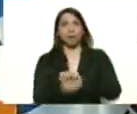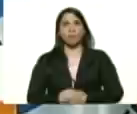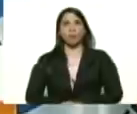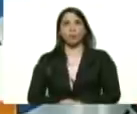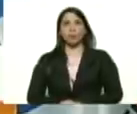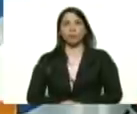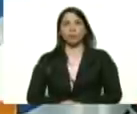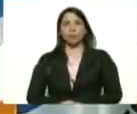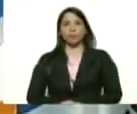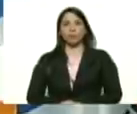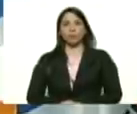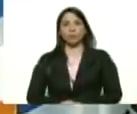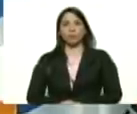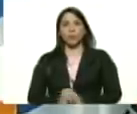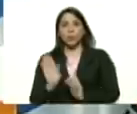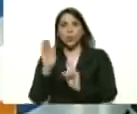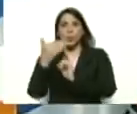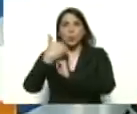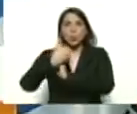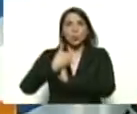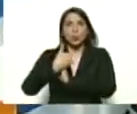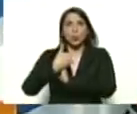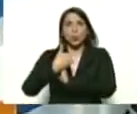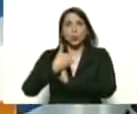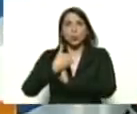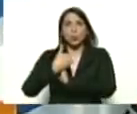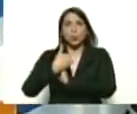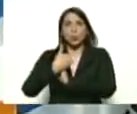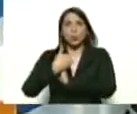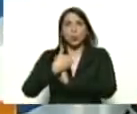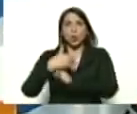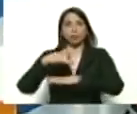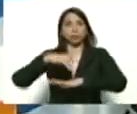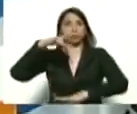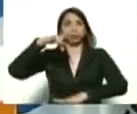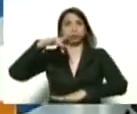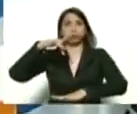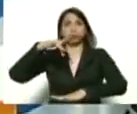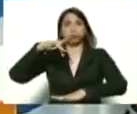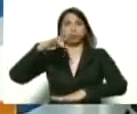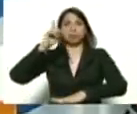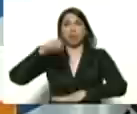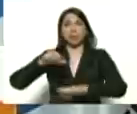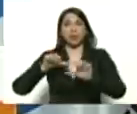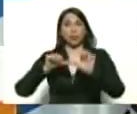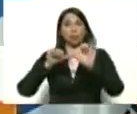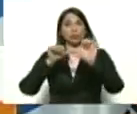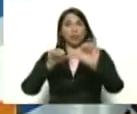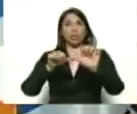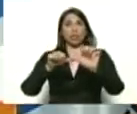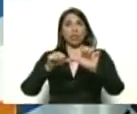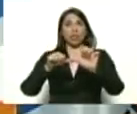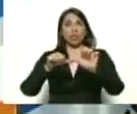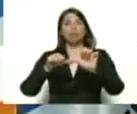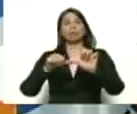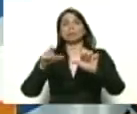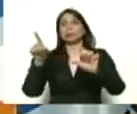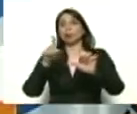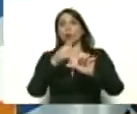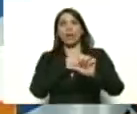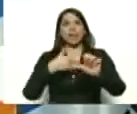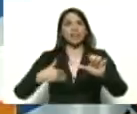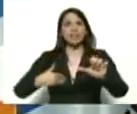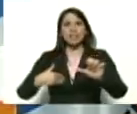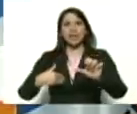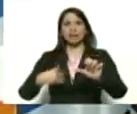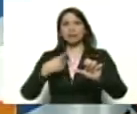de comisión por omisión de lesiones gravísimas en grado de continuidad y negativa de suministrar información sobre el estado de